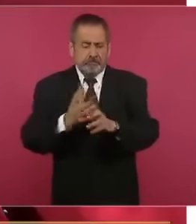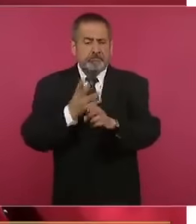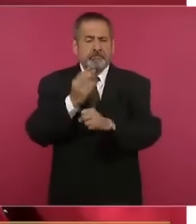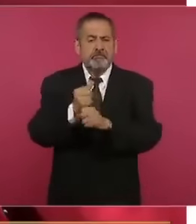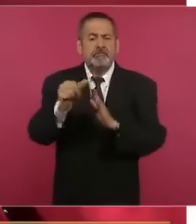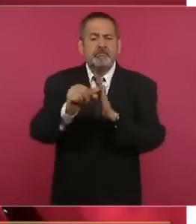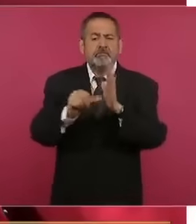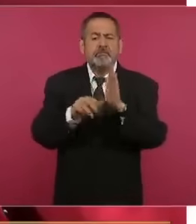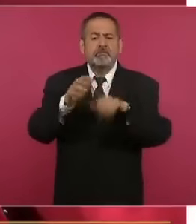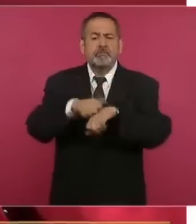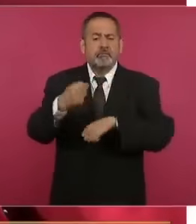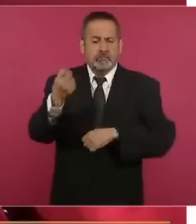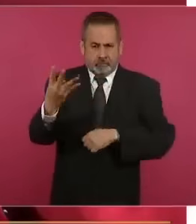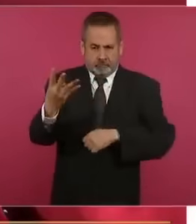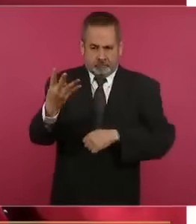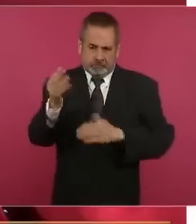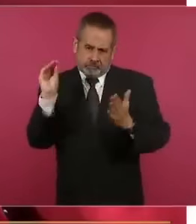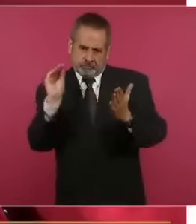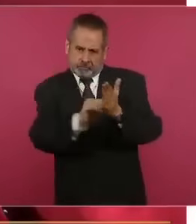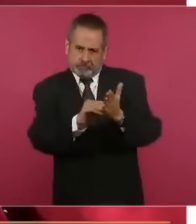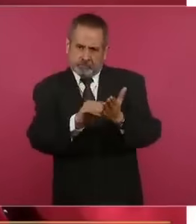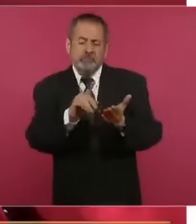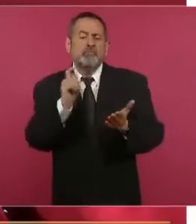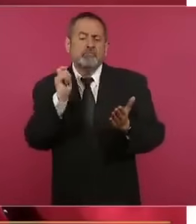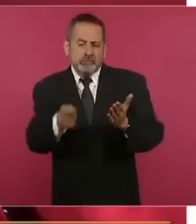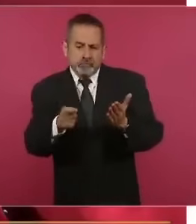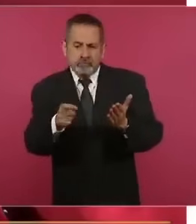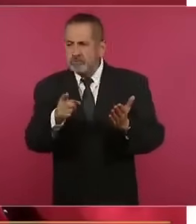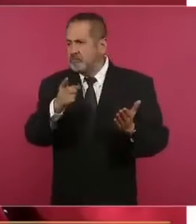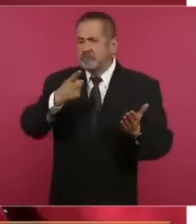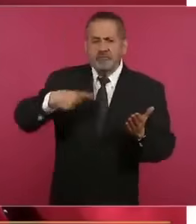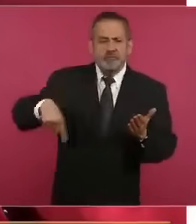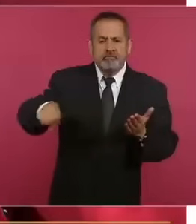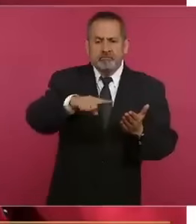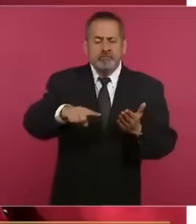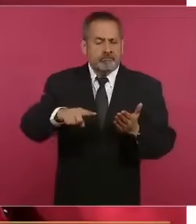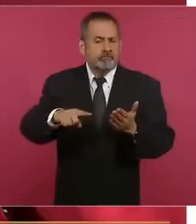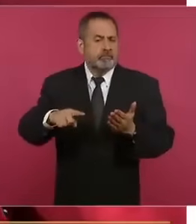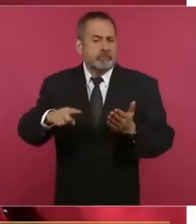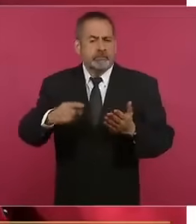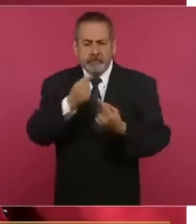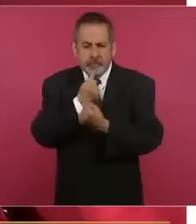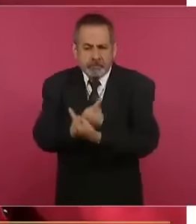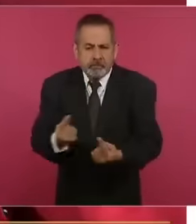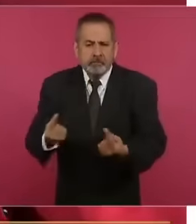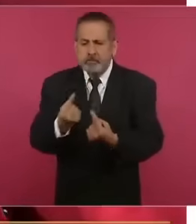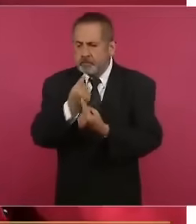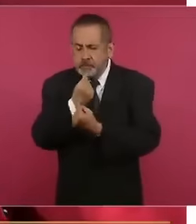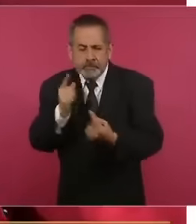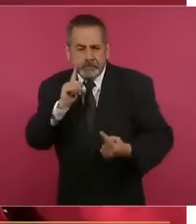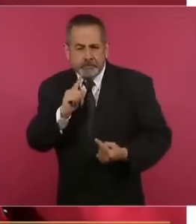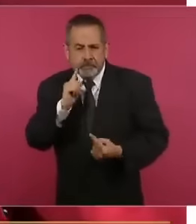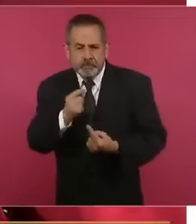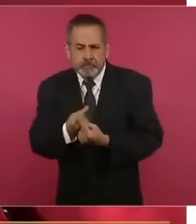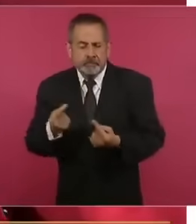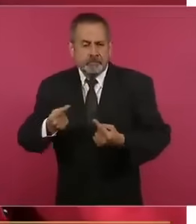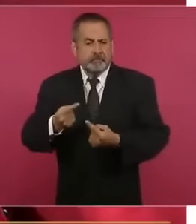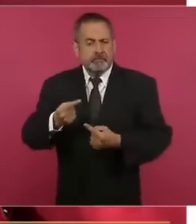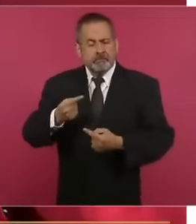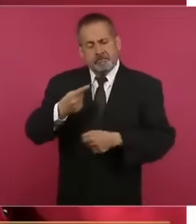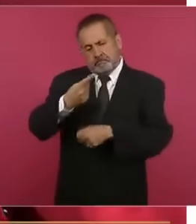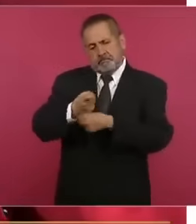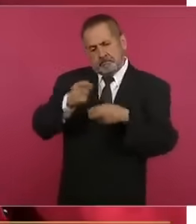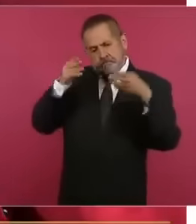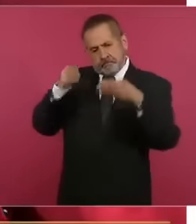que le da el derecho a obtener una pensión por parte del gobierno a todos los niños y niñas prioritariamente,